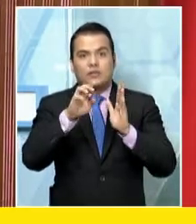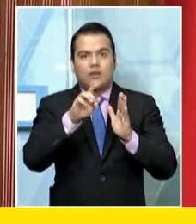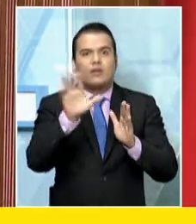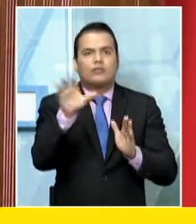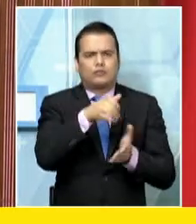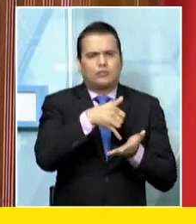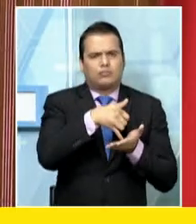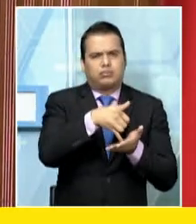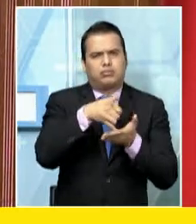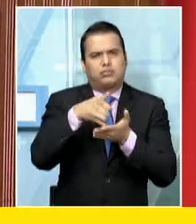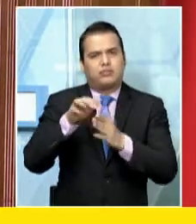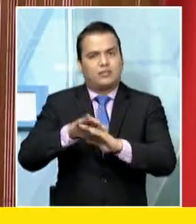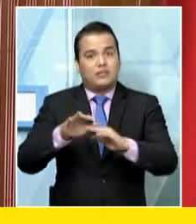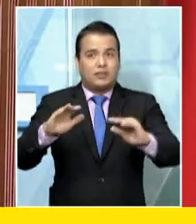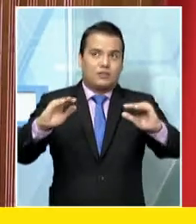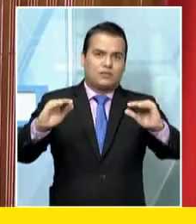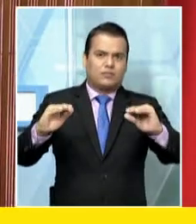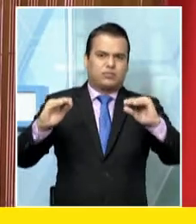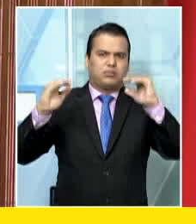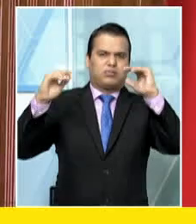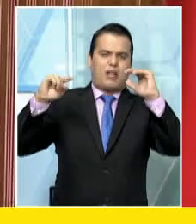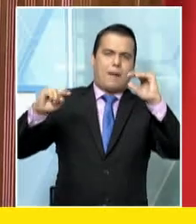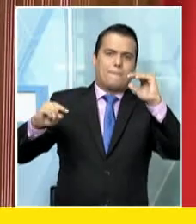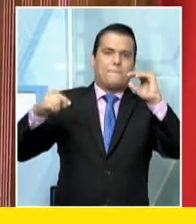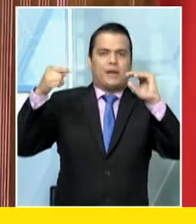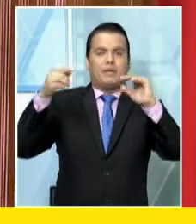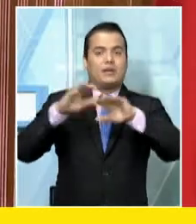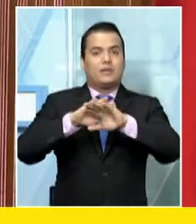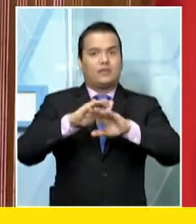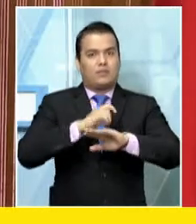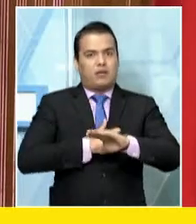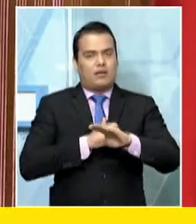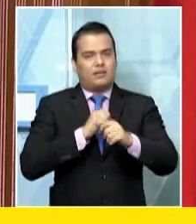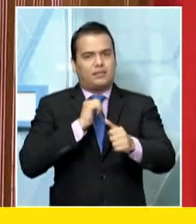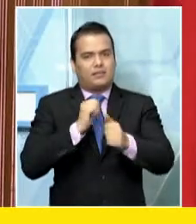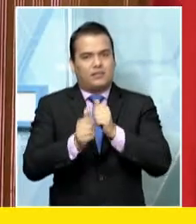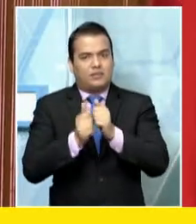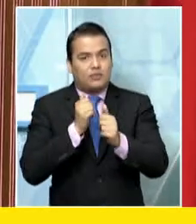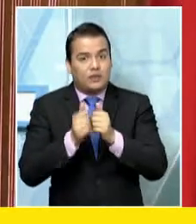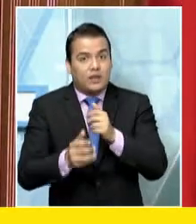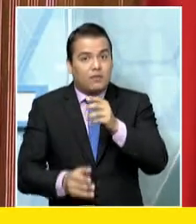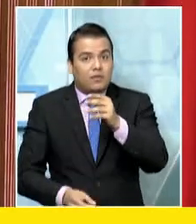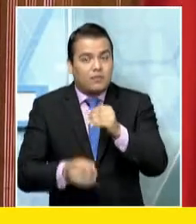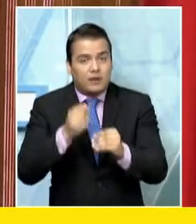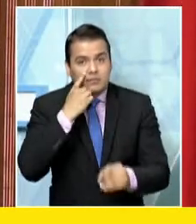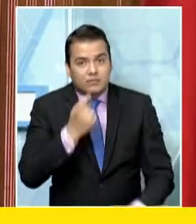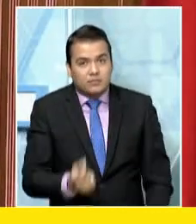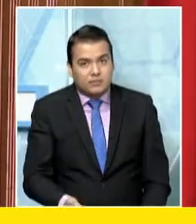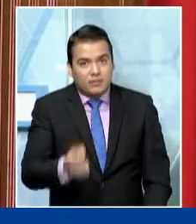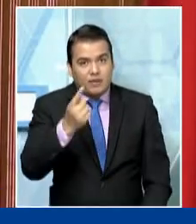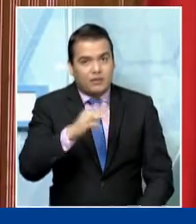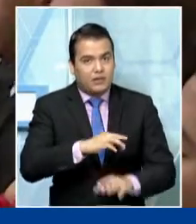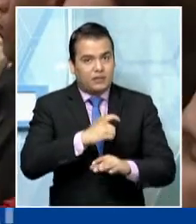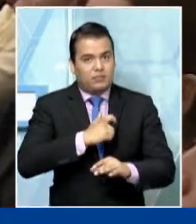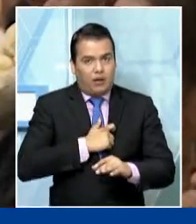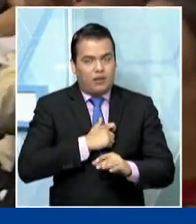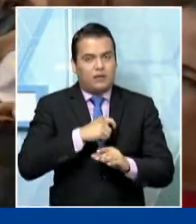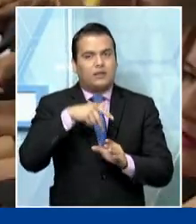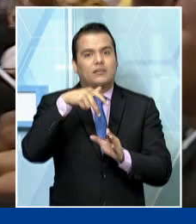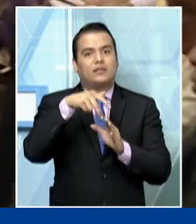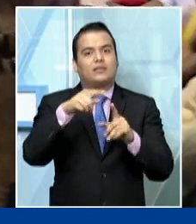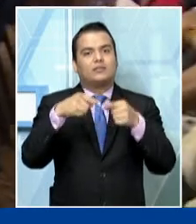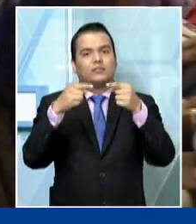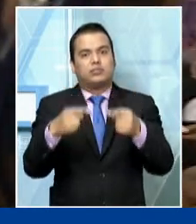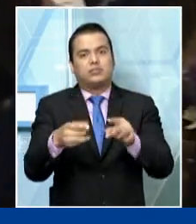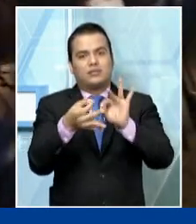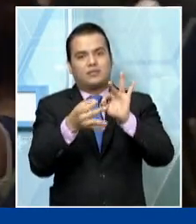de no solamente recuperar nuestro primer lugar en materia deportiva a nivel nacional, sino también por primera vez ganar los Juegos Paranacionales.